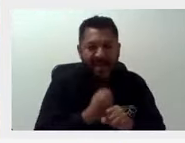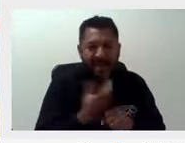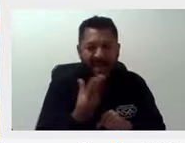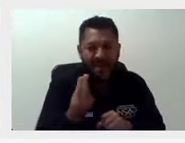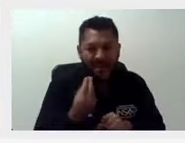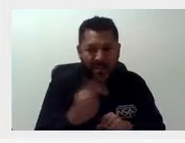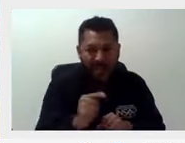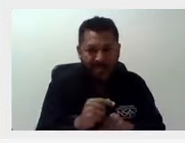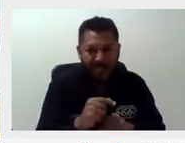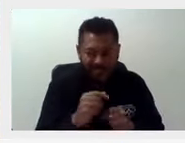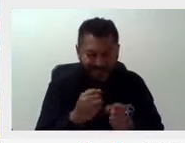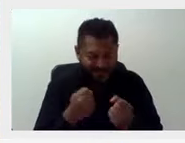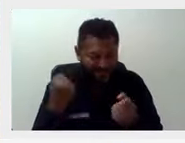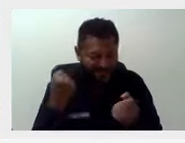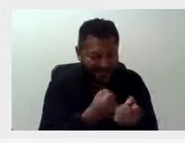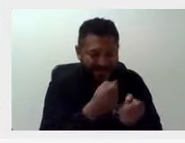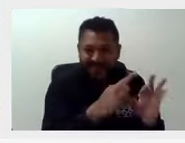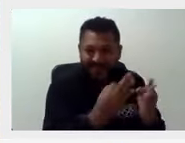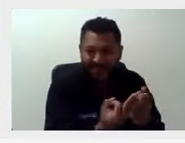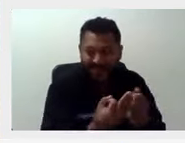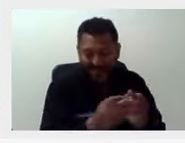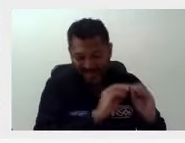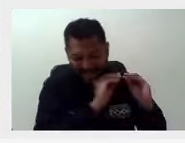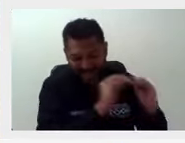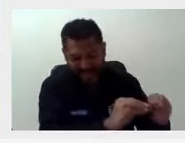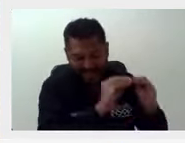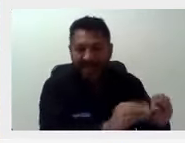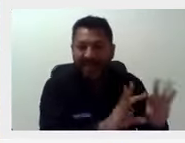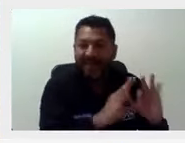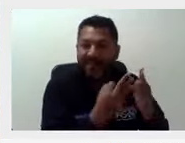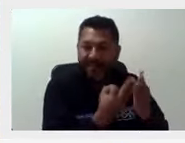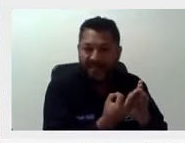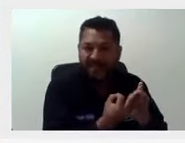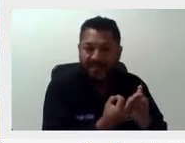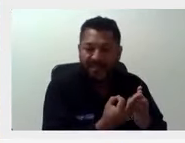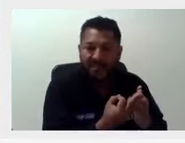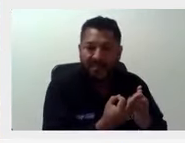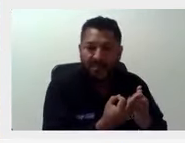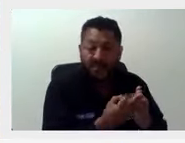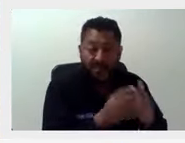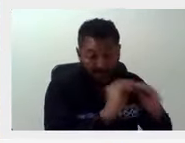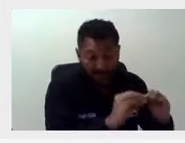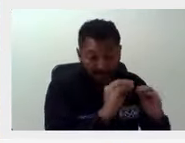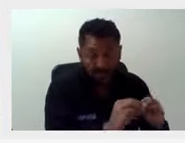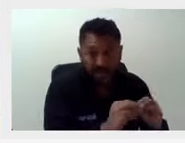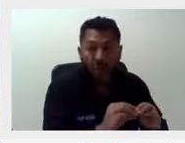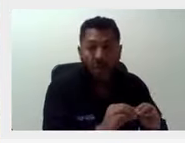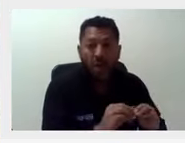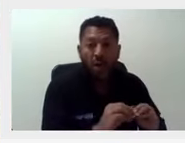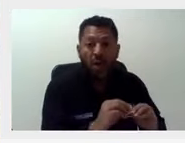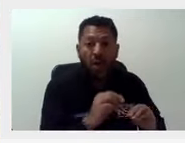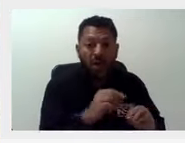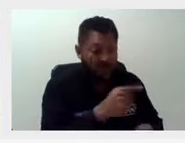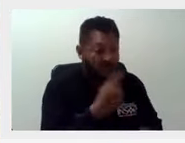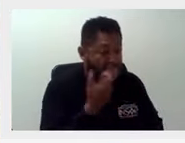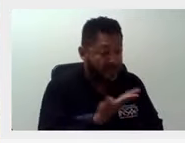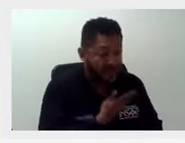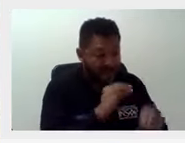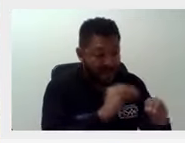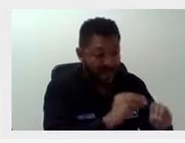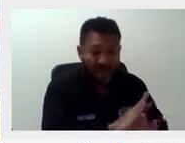apoyando a la familia, capacitando a la familia, capacitando no solamente los padres, los miembros de la familia, cómo generar